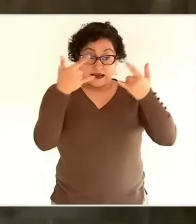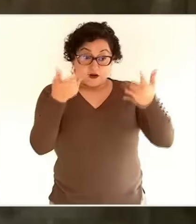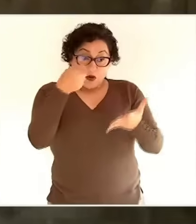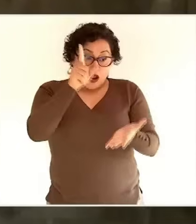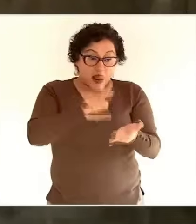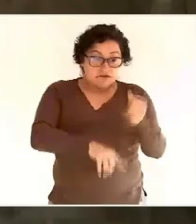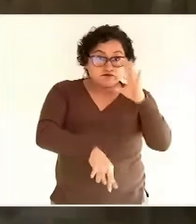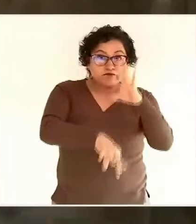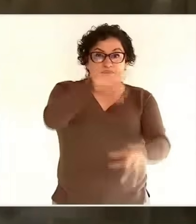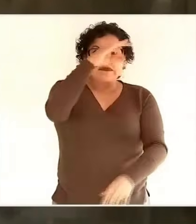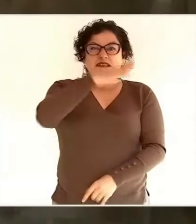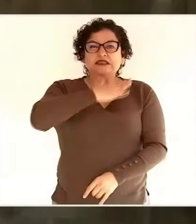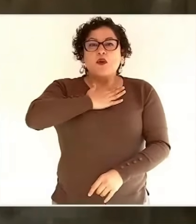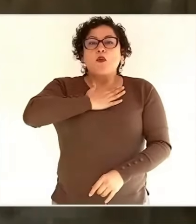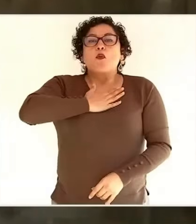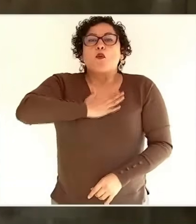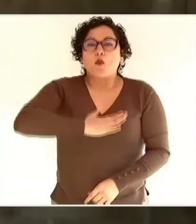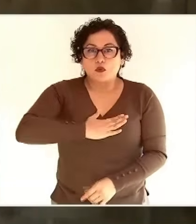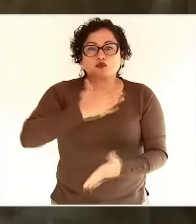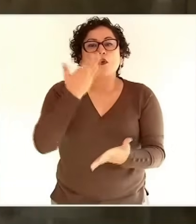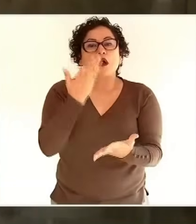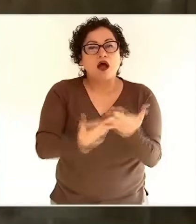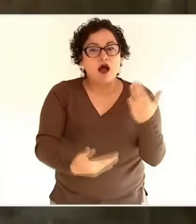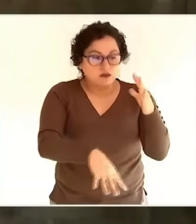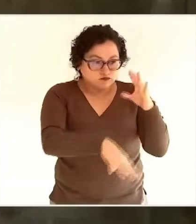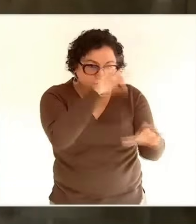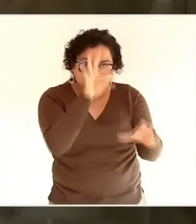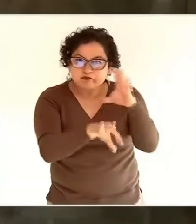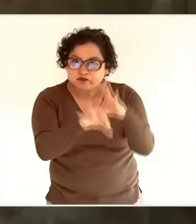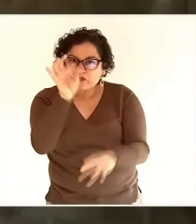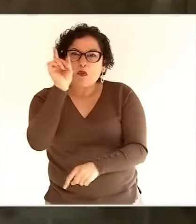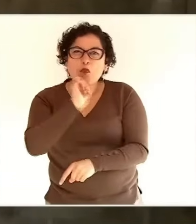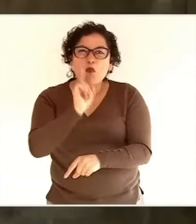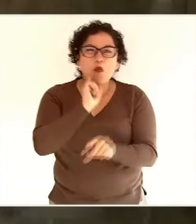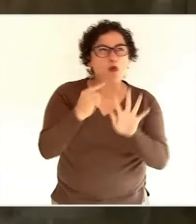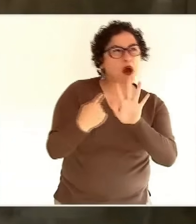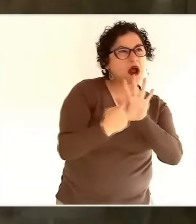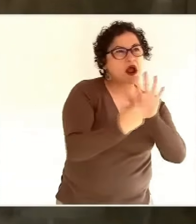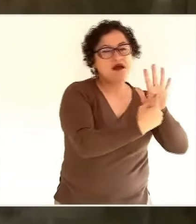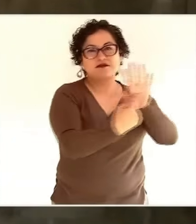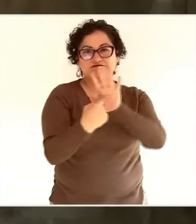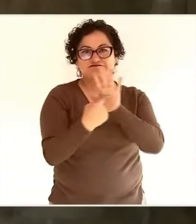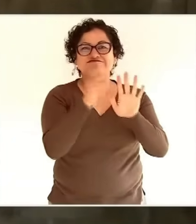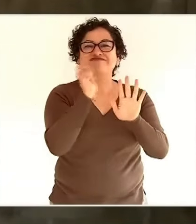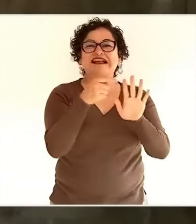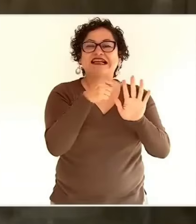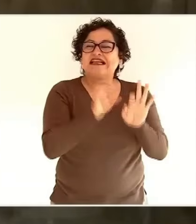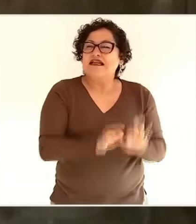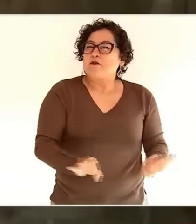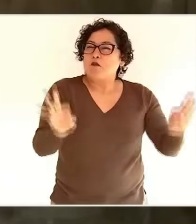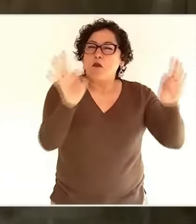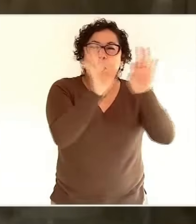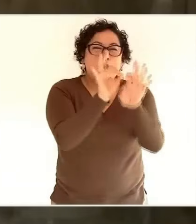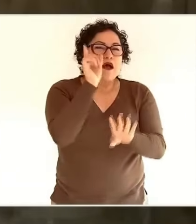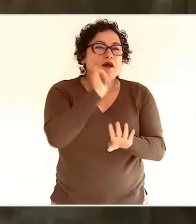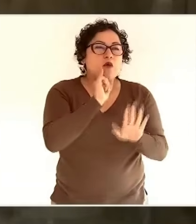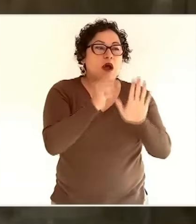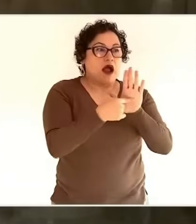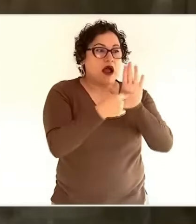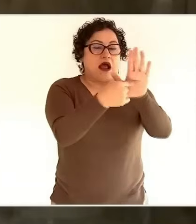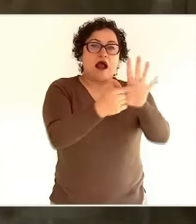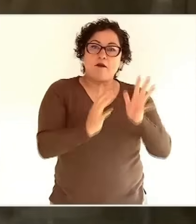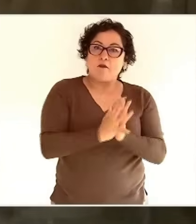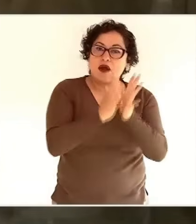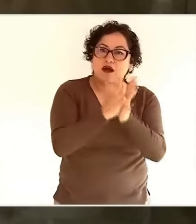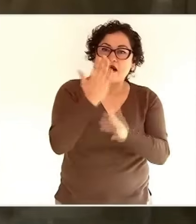justicia, nombrando por fin a las mujeres que la hicieron posible, nombrando así